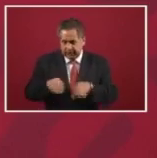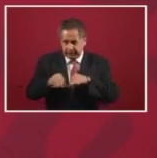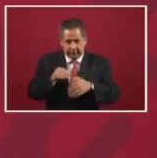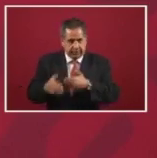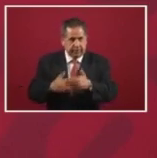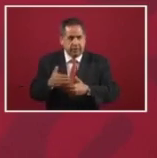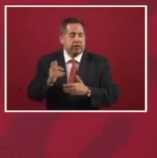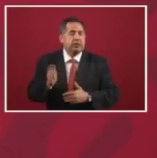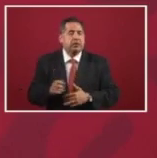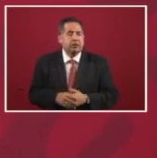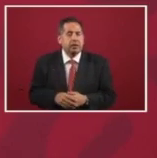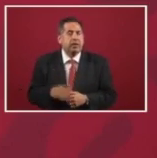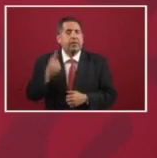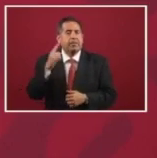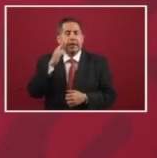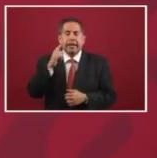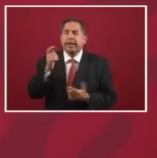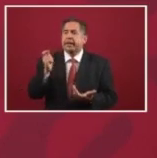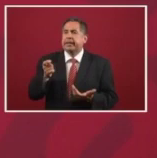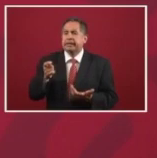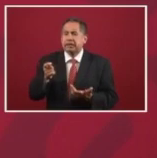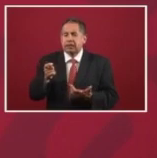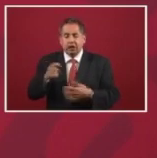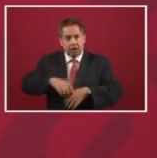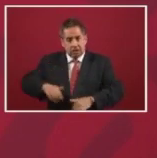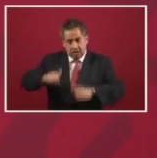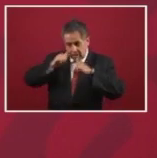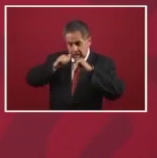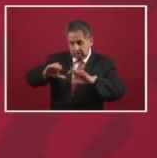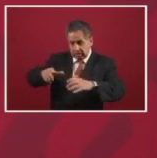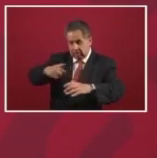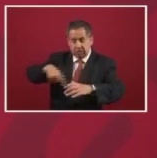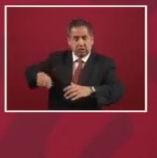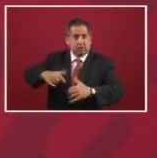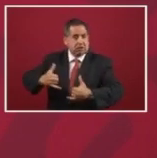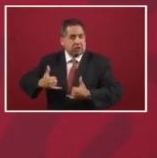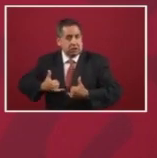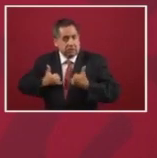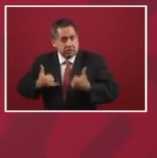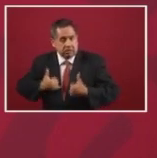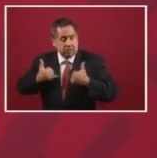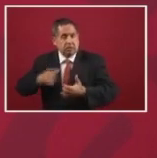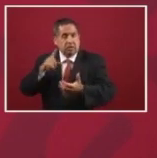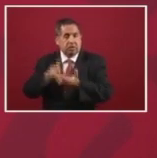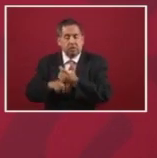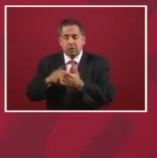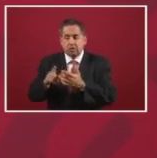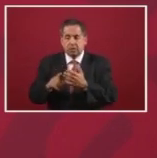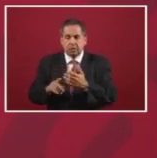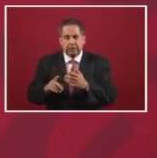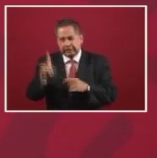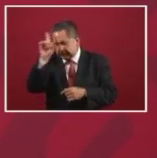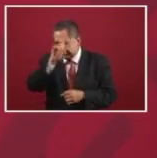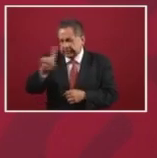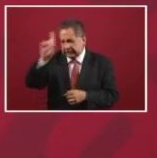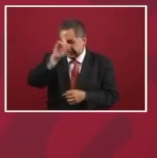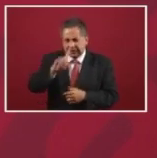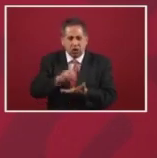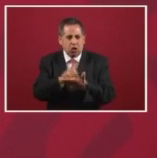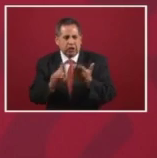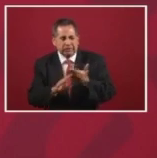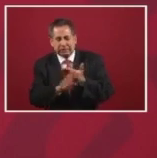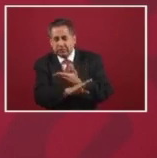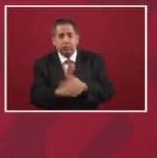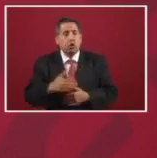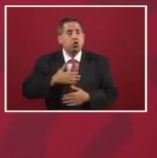trabajando para la atención a los jóvenes en la prevención. Ahora que